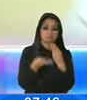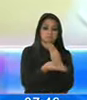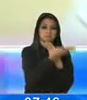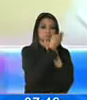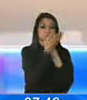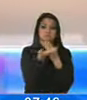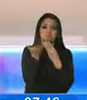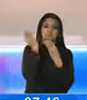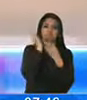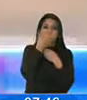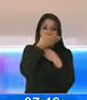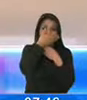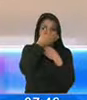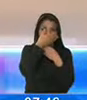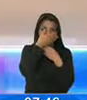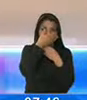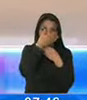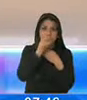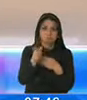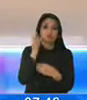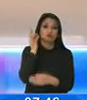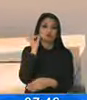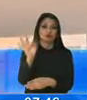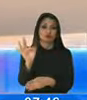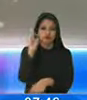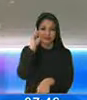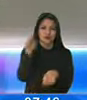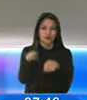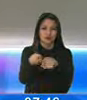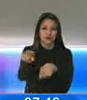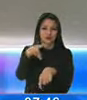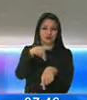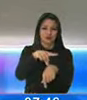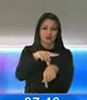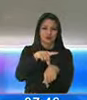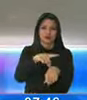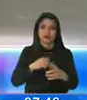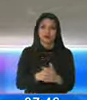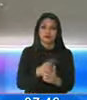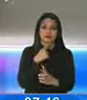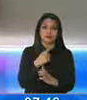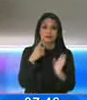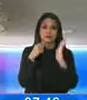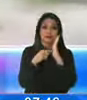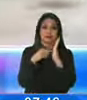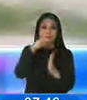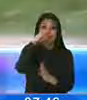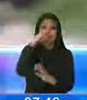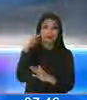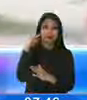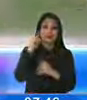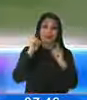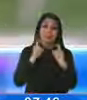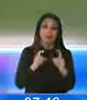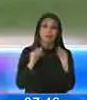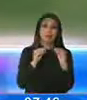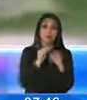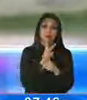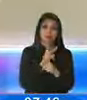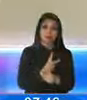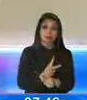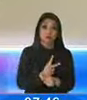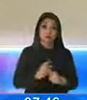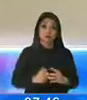frío muy intenso. Con ella concuerda la doctora Malena Camacho, quien además añade que en el caso de los niños hay que tener mayores